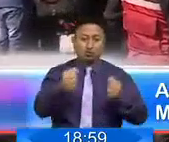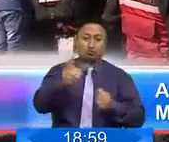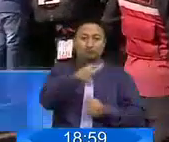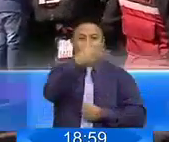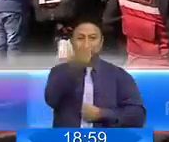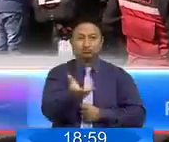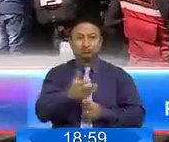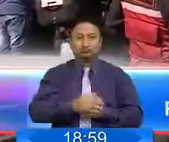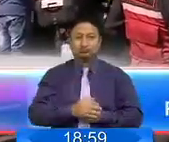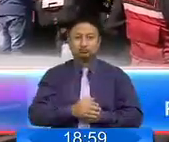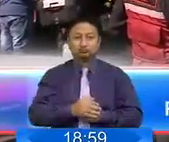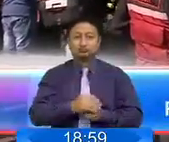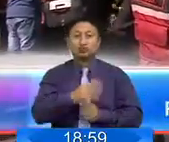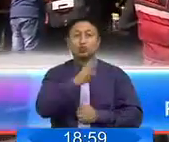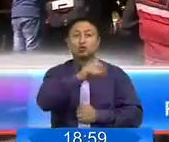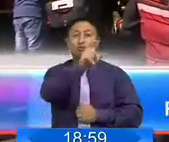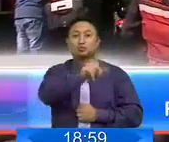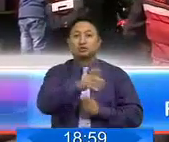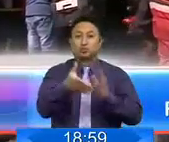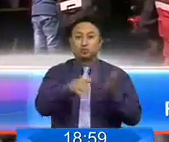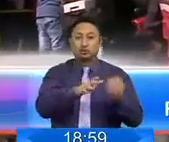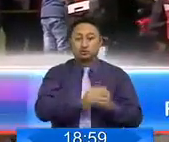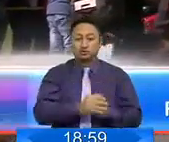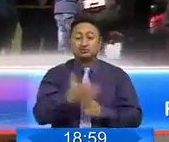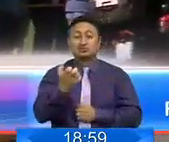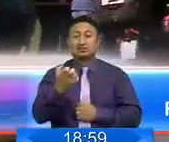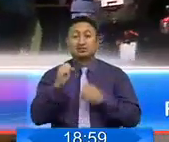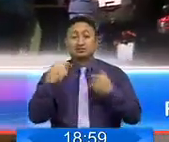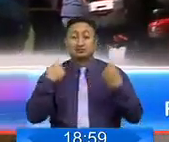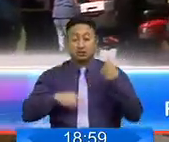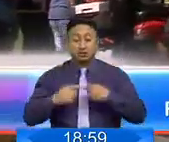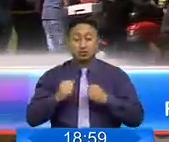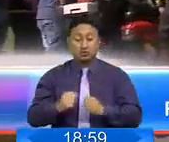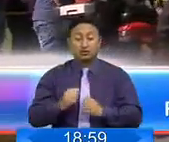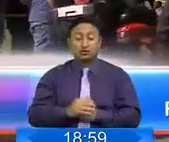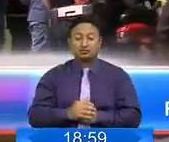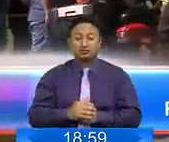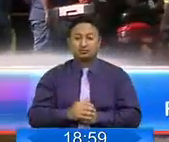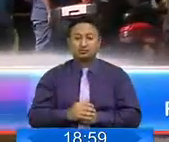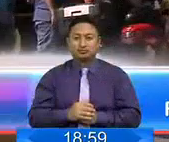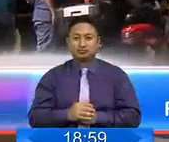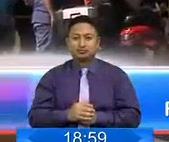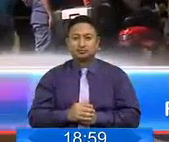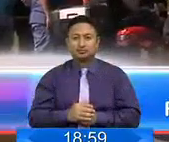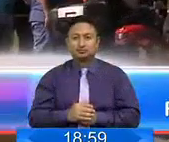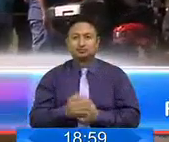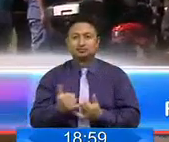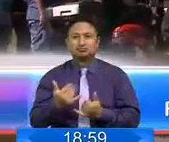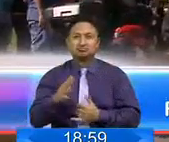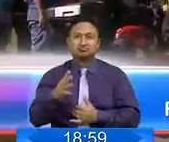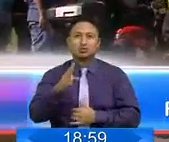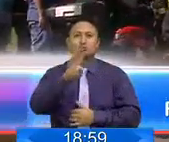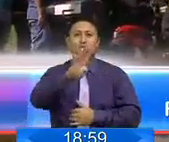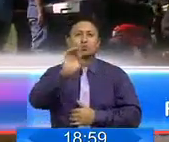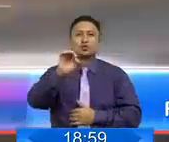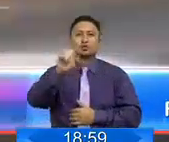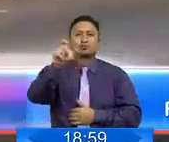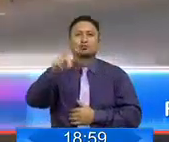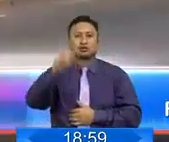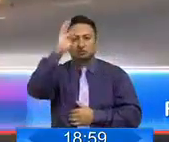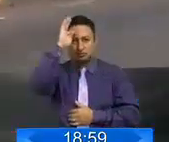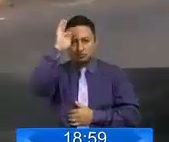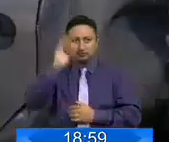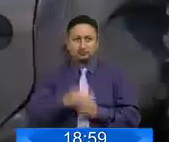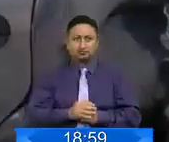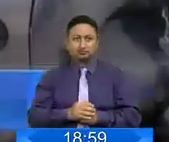bus 4 fallecidos, sacamos 13 críticos y tenemos tal vez aproximadamente unos 40 ambulatorios. Antes